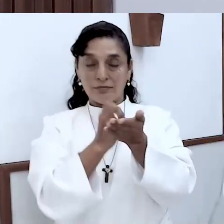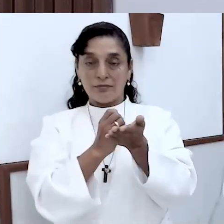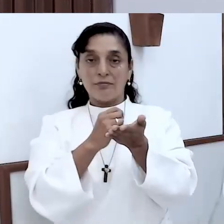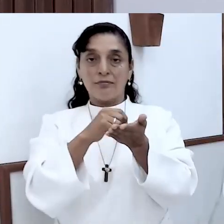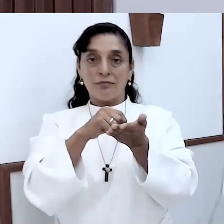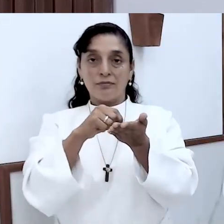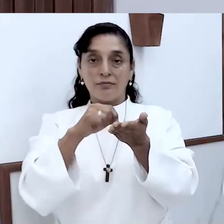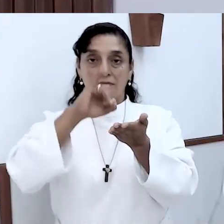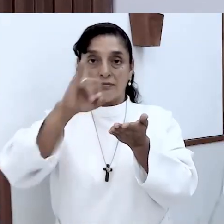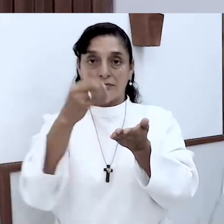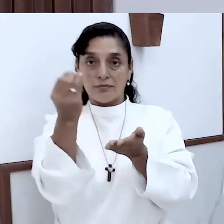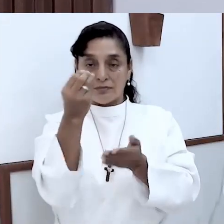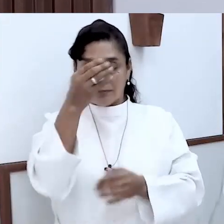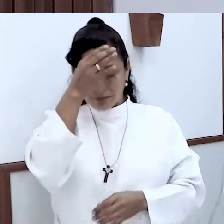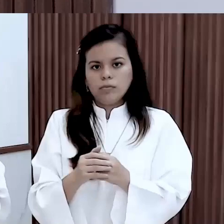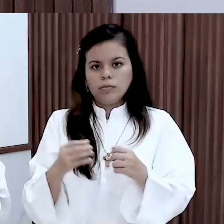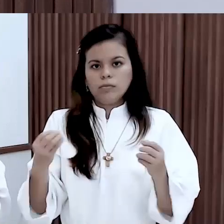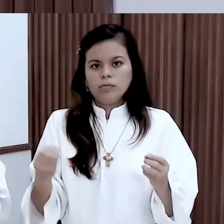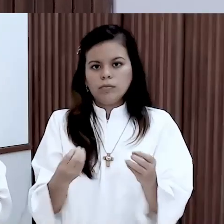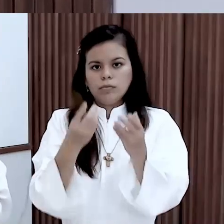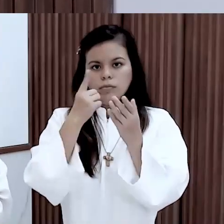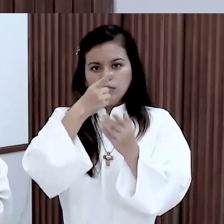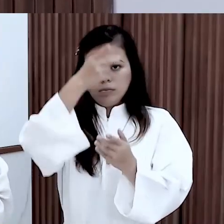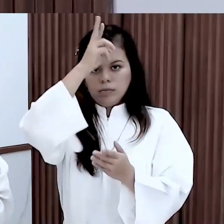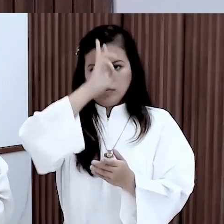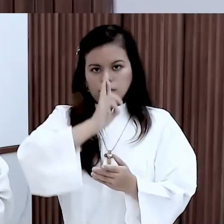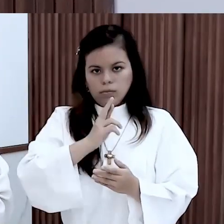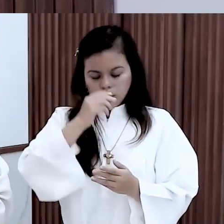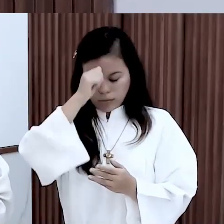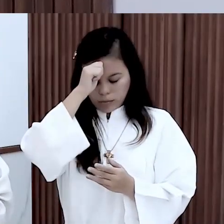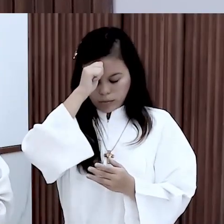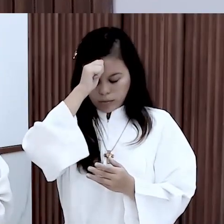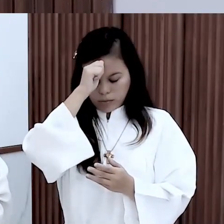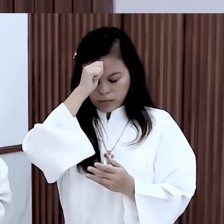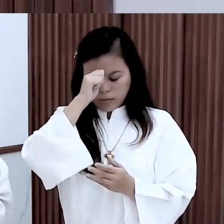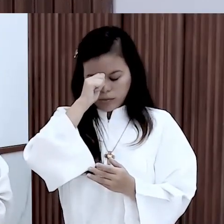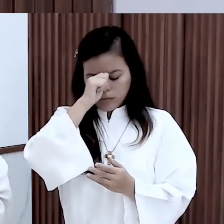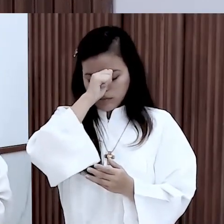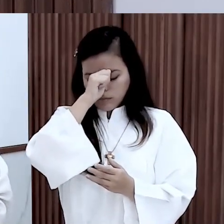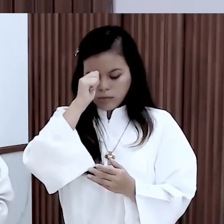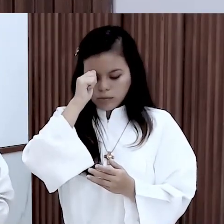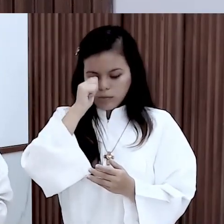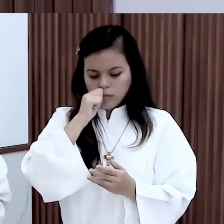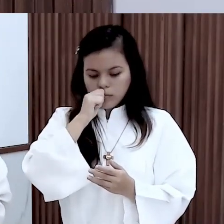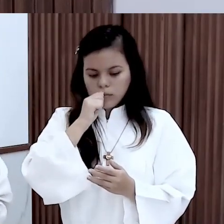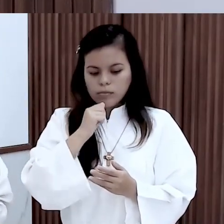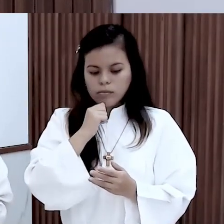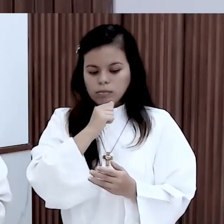Evangelio según San Juan. Gloria a ti, Señor.